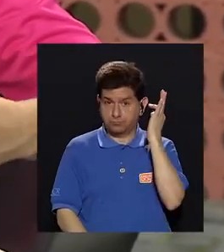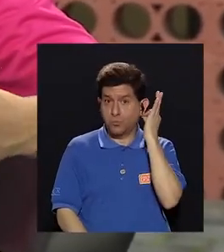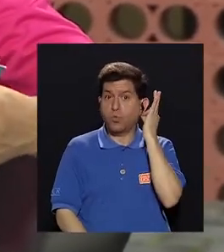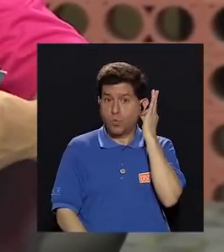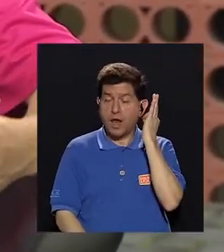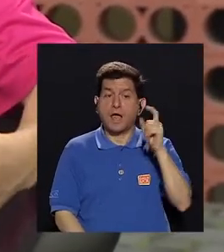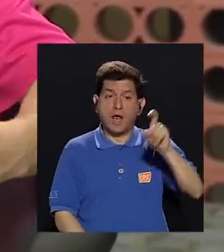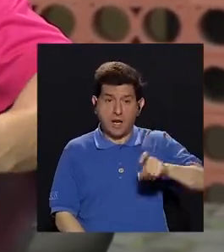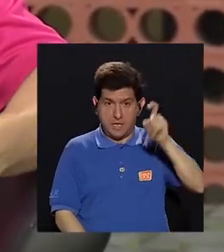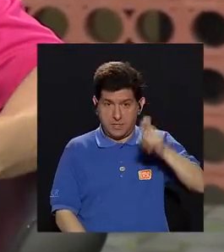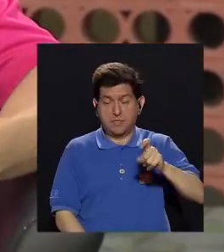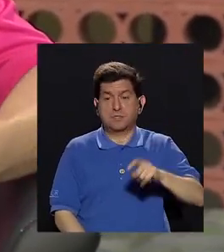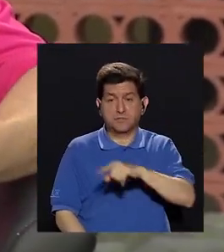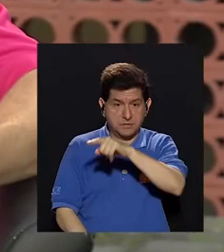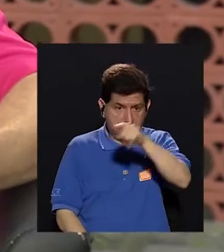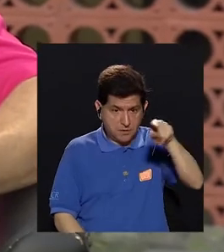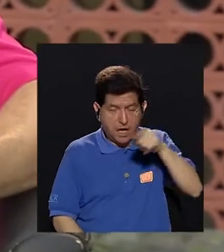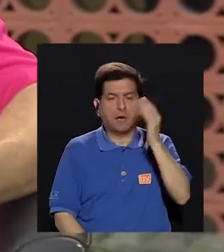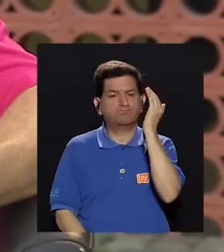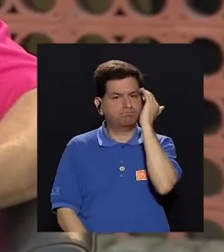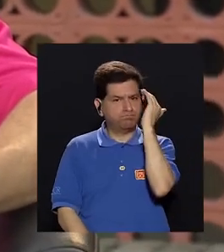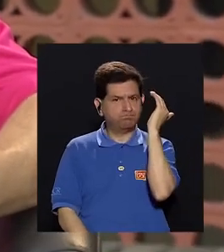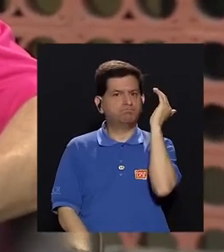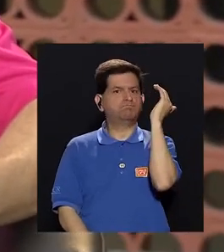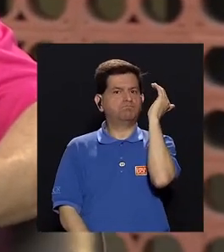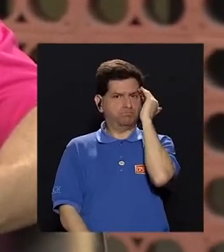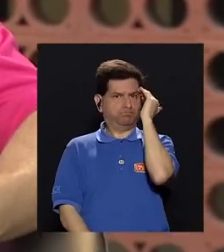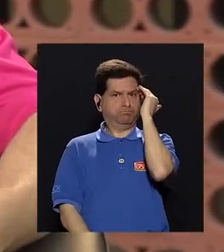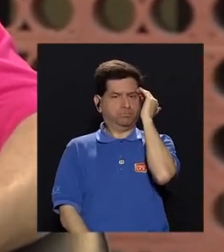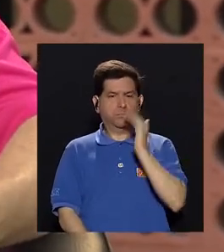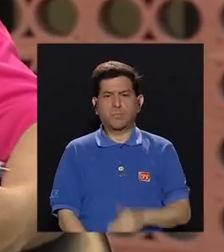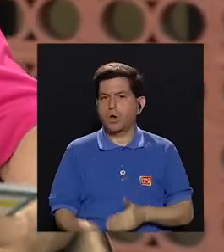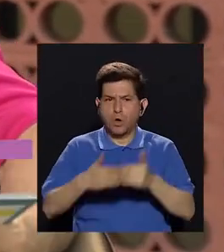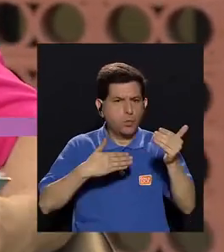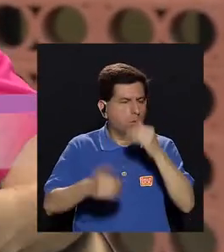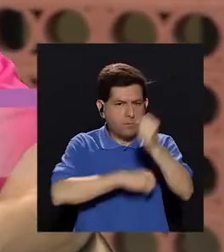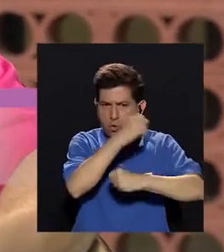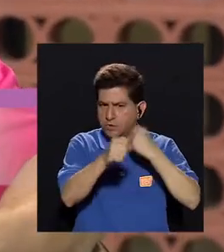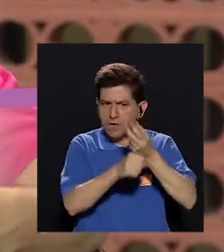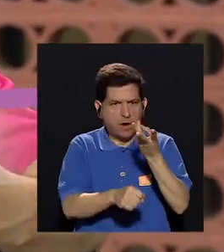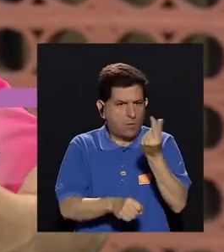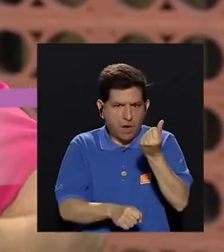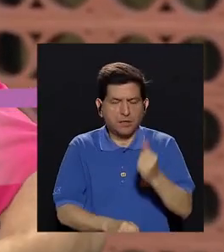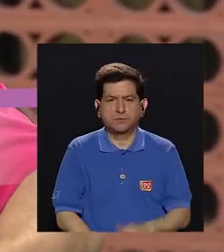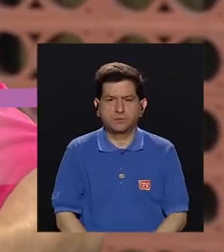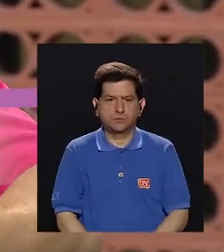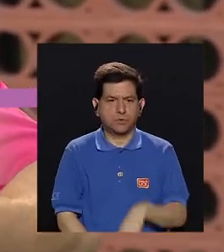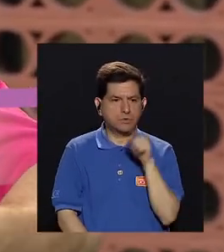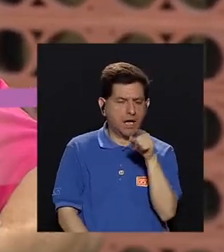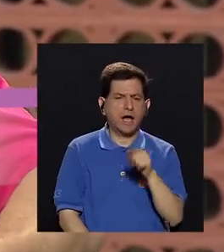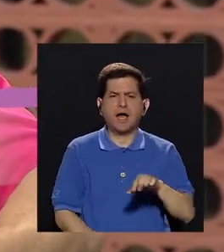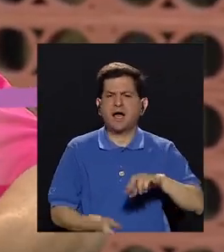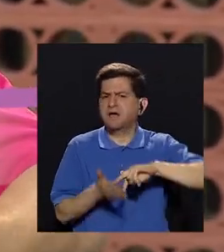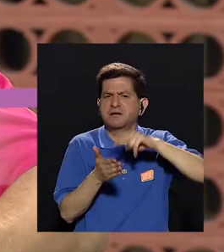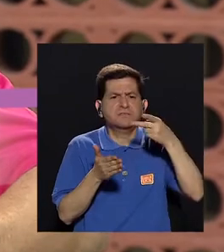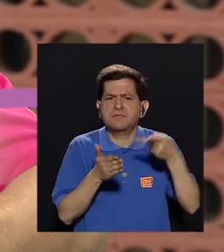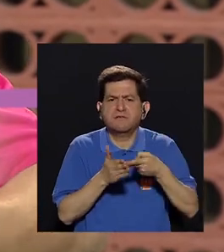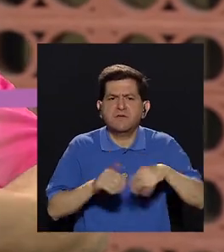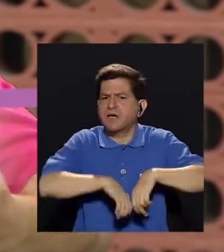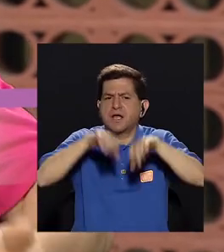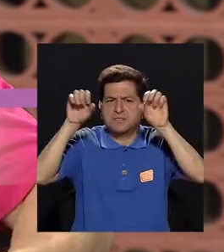mujeres pues, tengan que estar conscientes a cualquier edad de pues, en qué